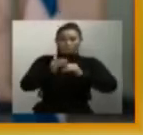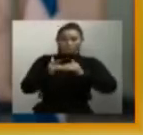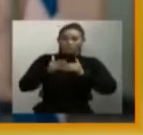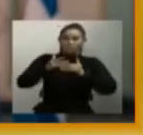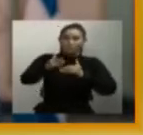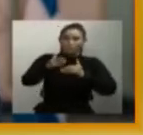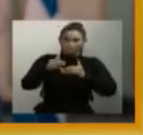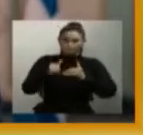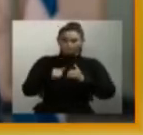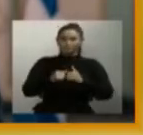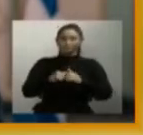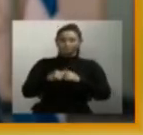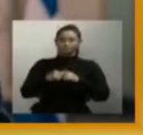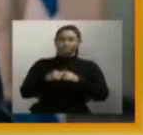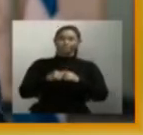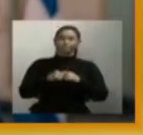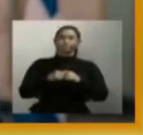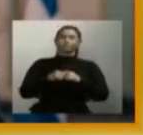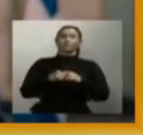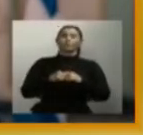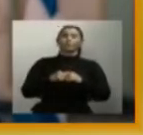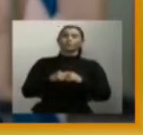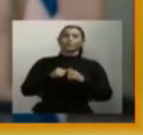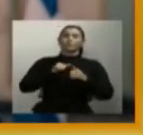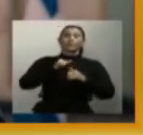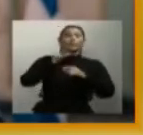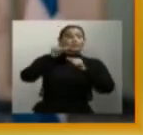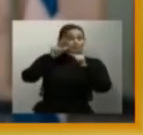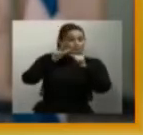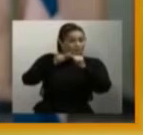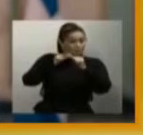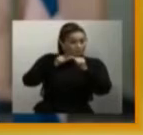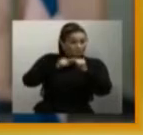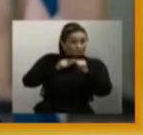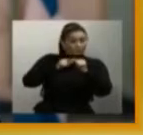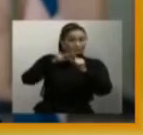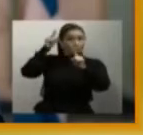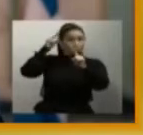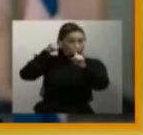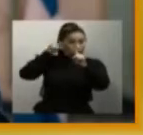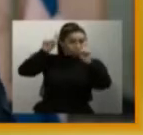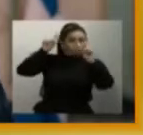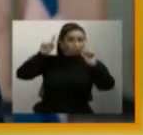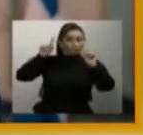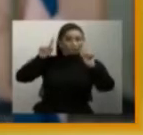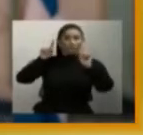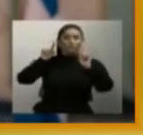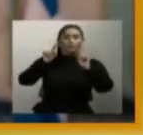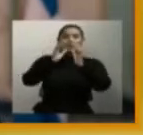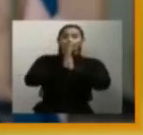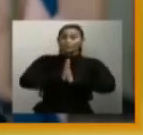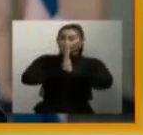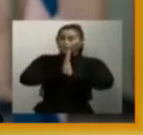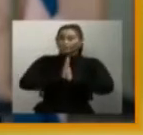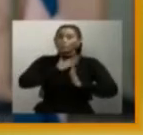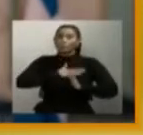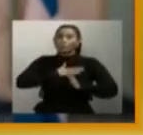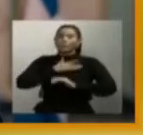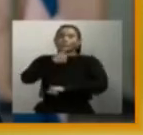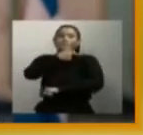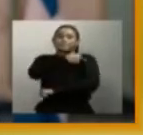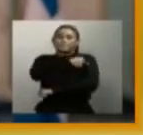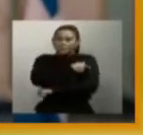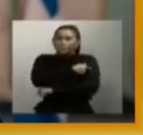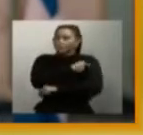solo fue como tres días que los comedores económicos y los comedores de